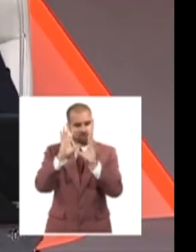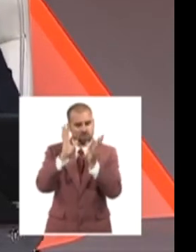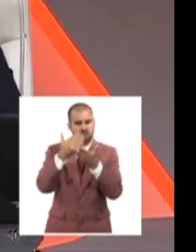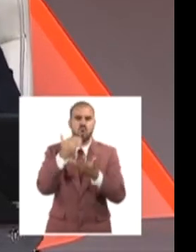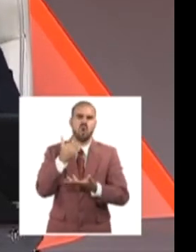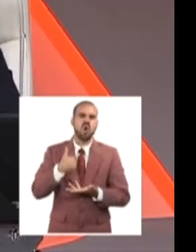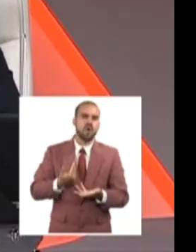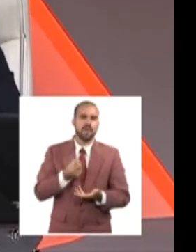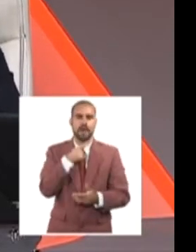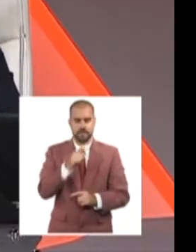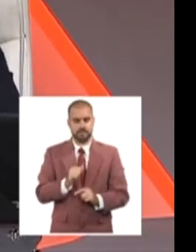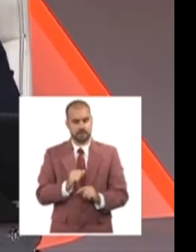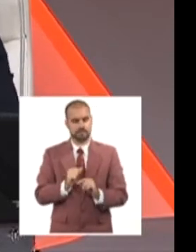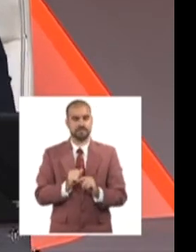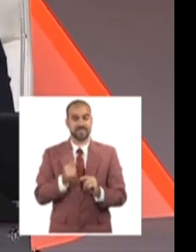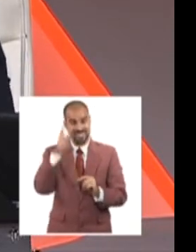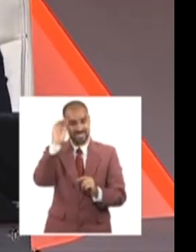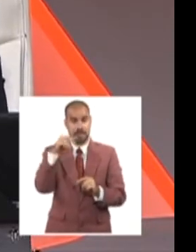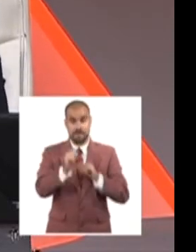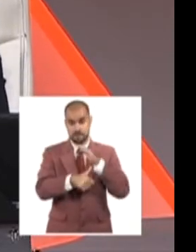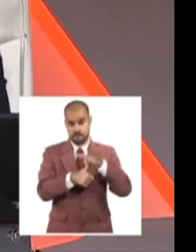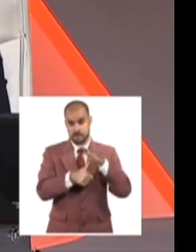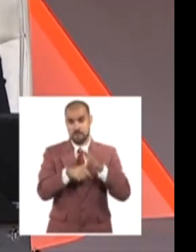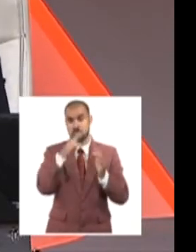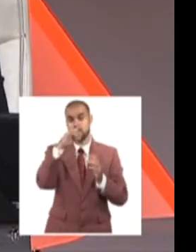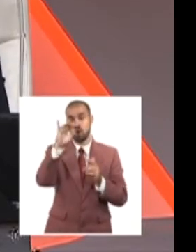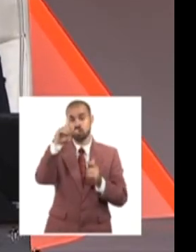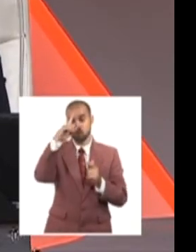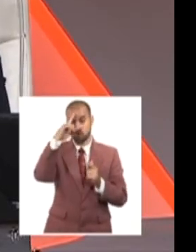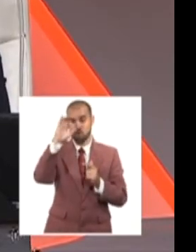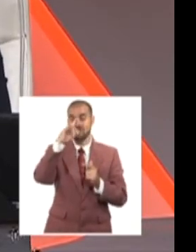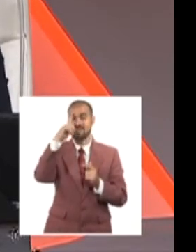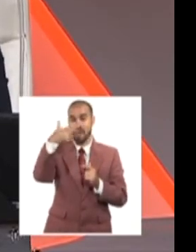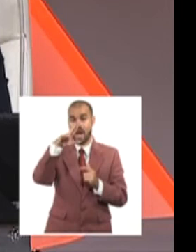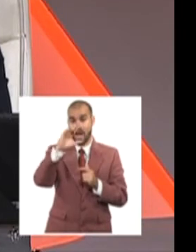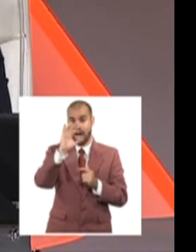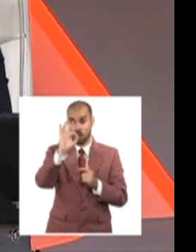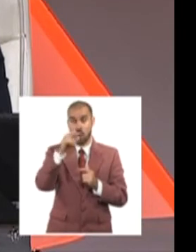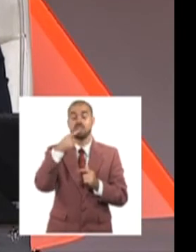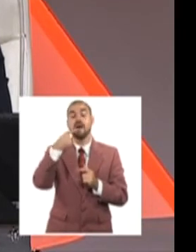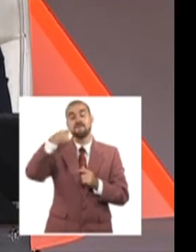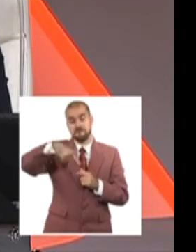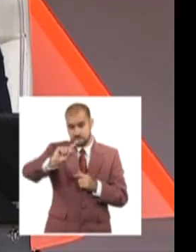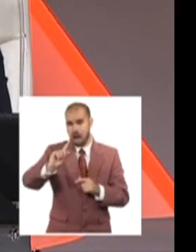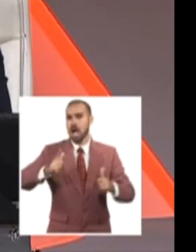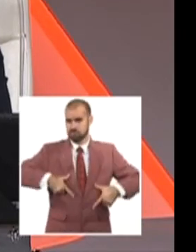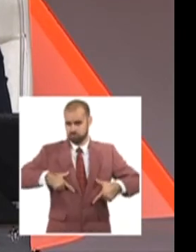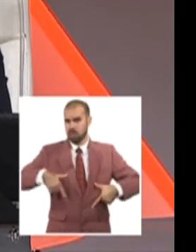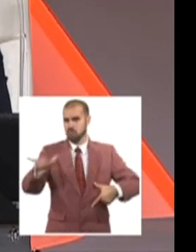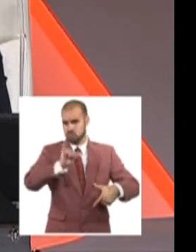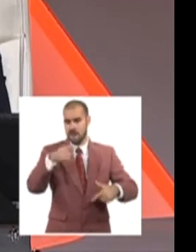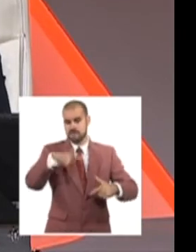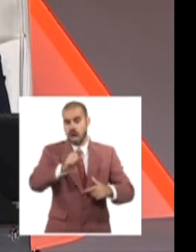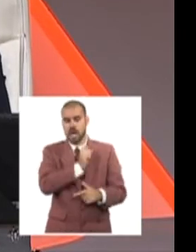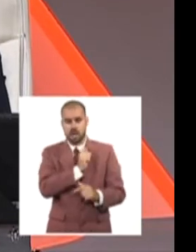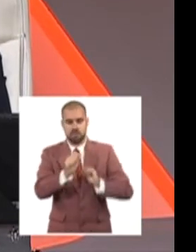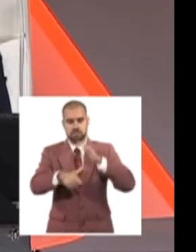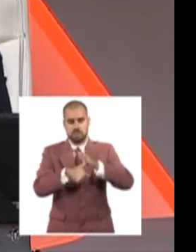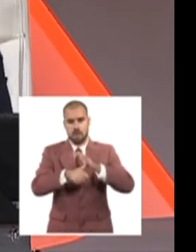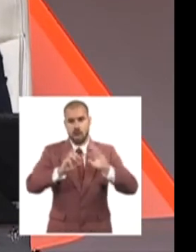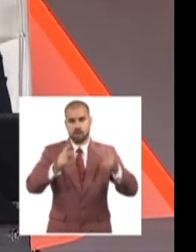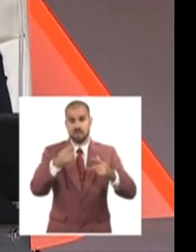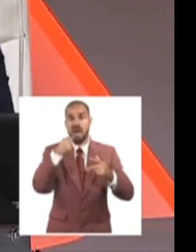porción aro también lanzó su campaña vamos a ver este vídeo ahora en el que muestra sus logros